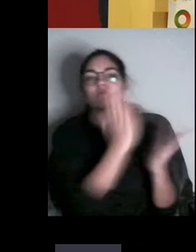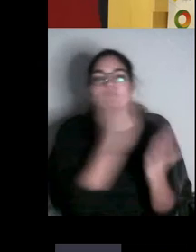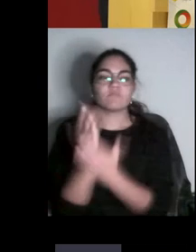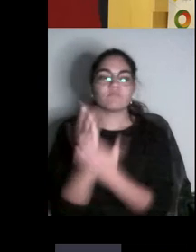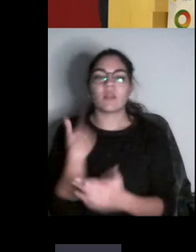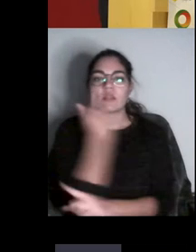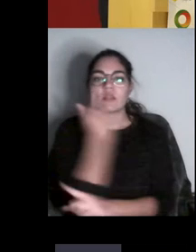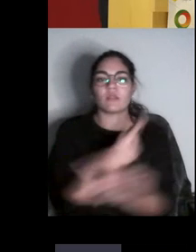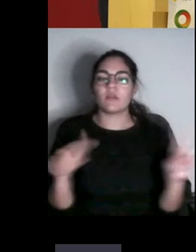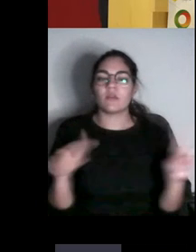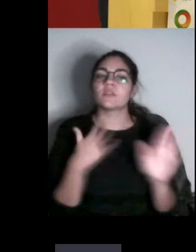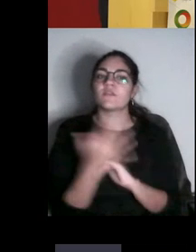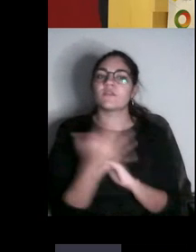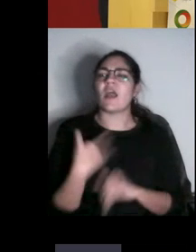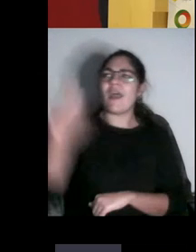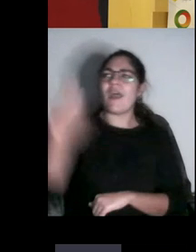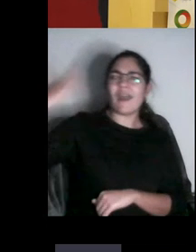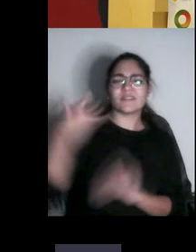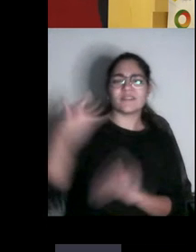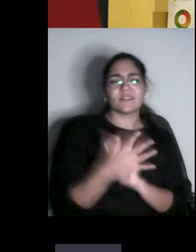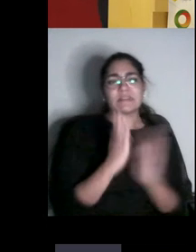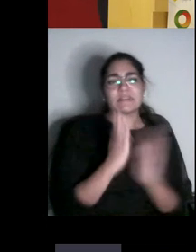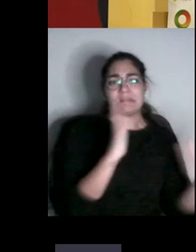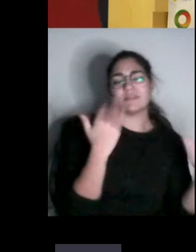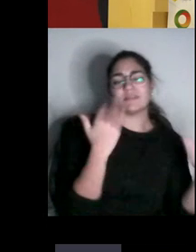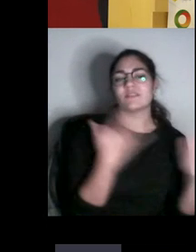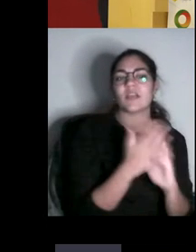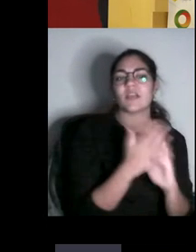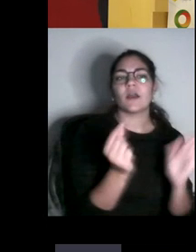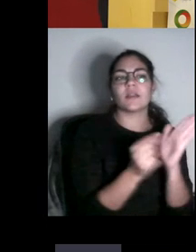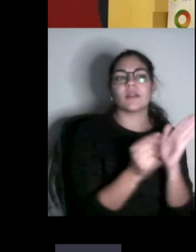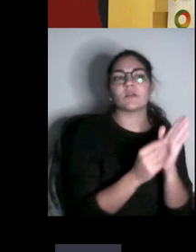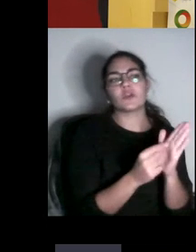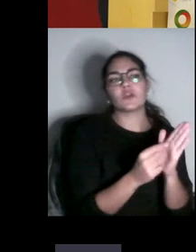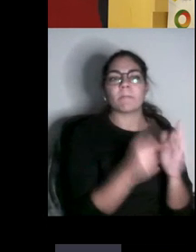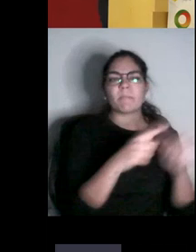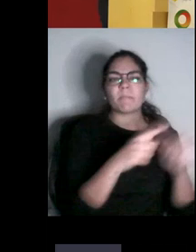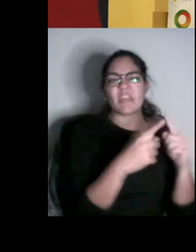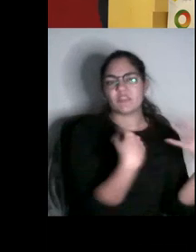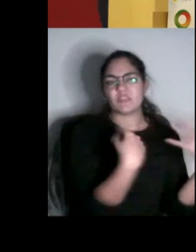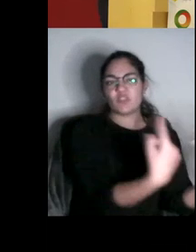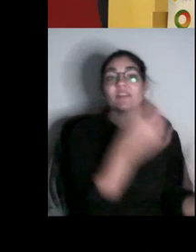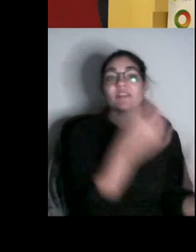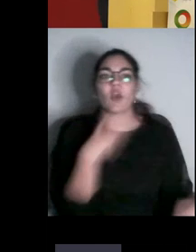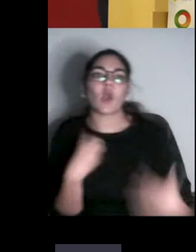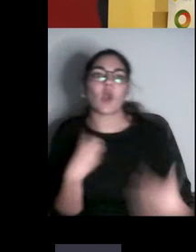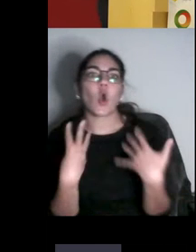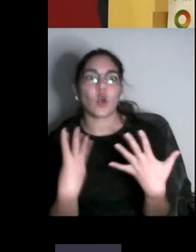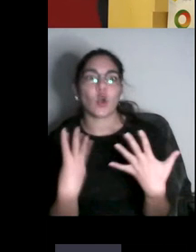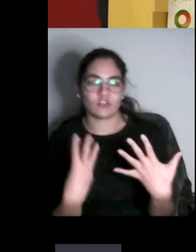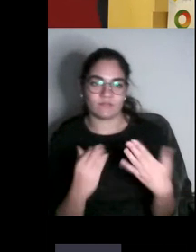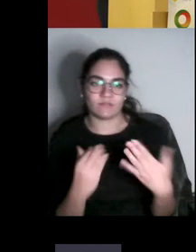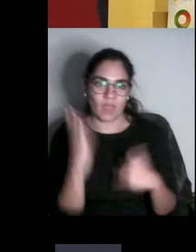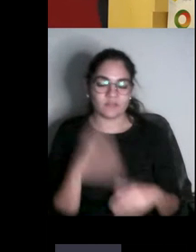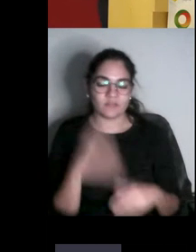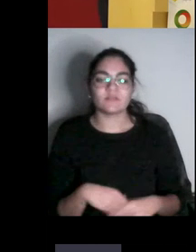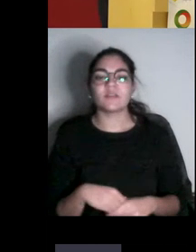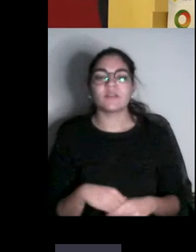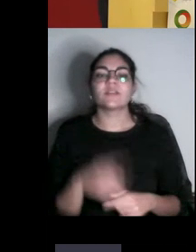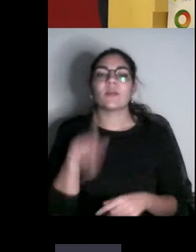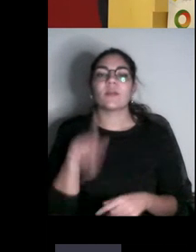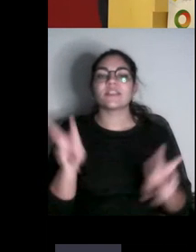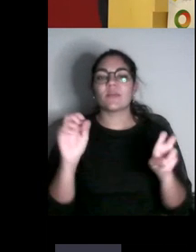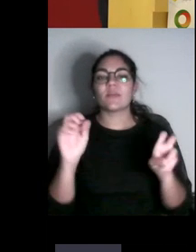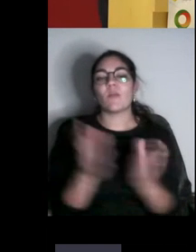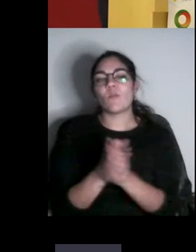la calificación antes era de una media de un sedes clave estamos llegando a más de un 8 y bueno para la motivación hemos